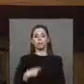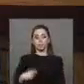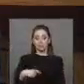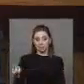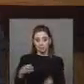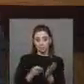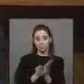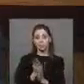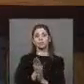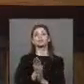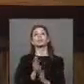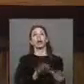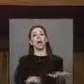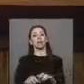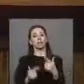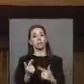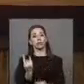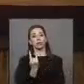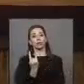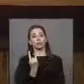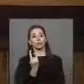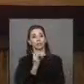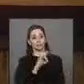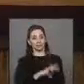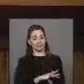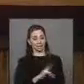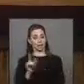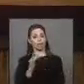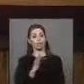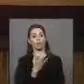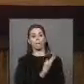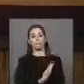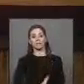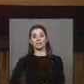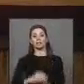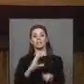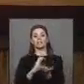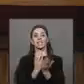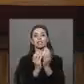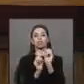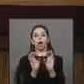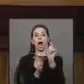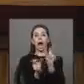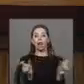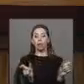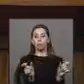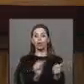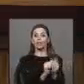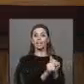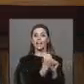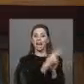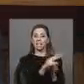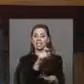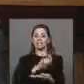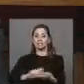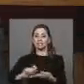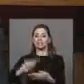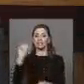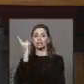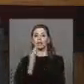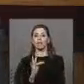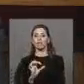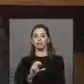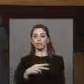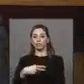actividad política en Universidad de Chile. Ahí presidió el centro de alumnos de su carrera y participó como secretario general de la